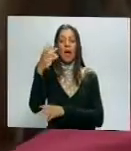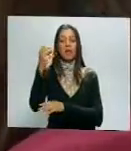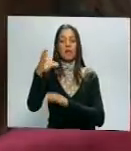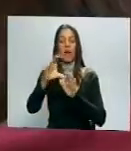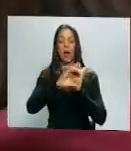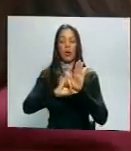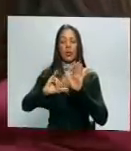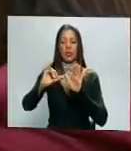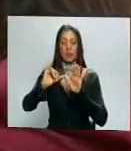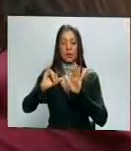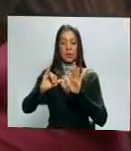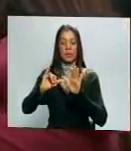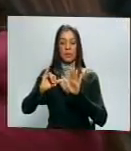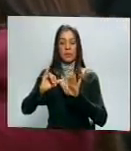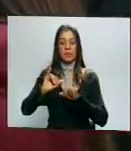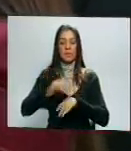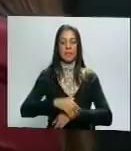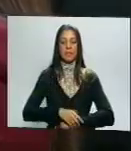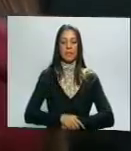Constituyente.